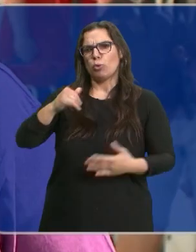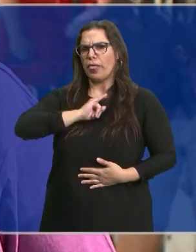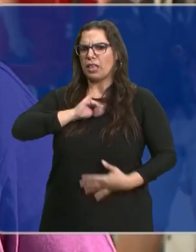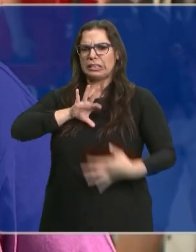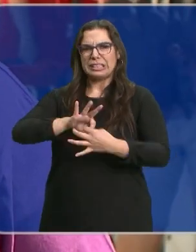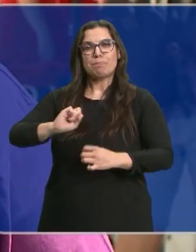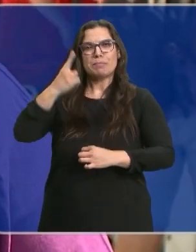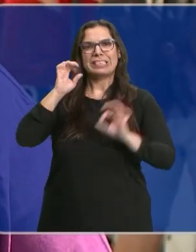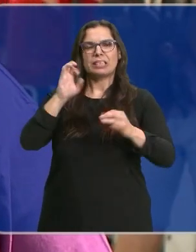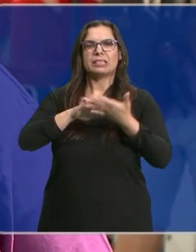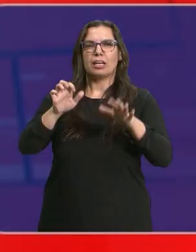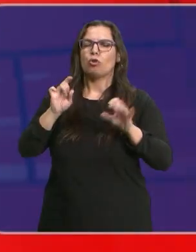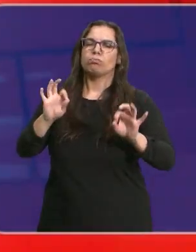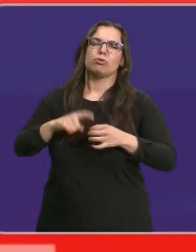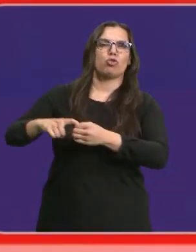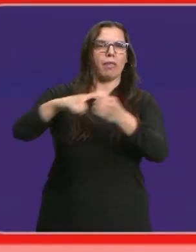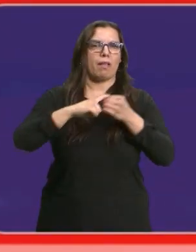la Castilla y León en esa la solidaridad.